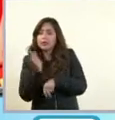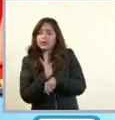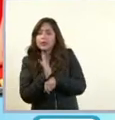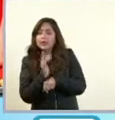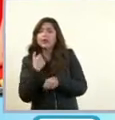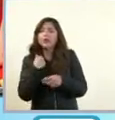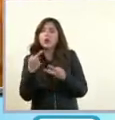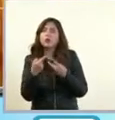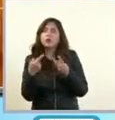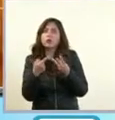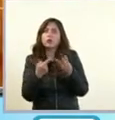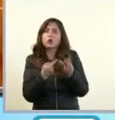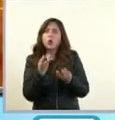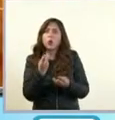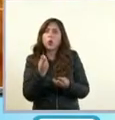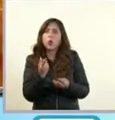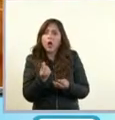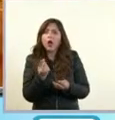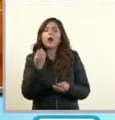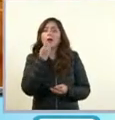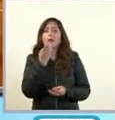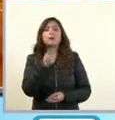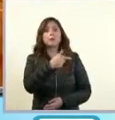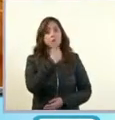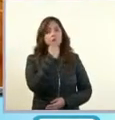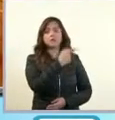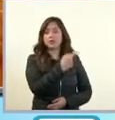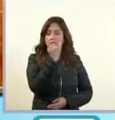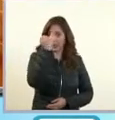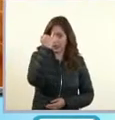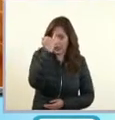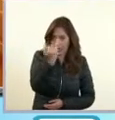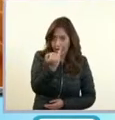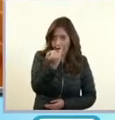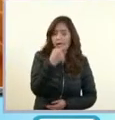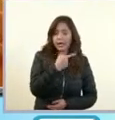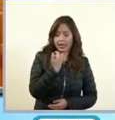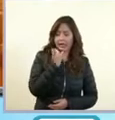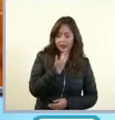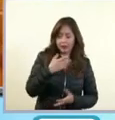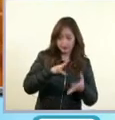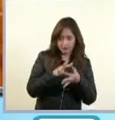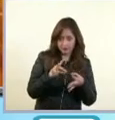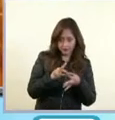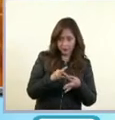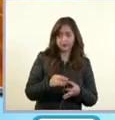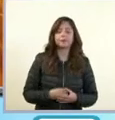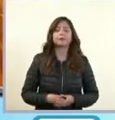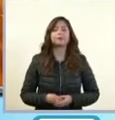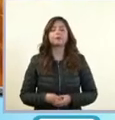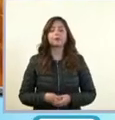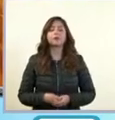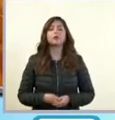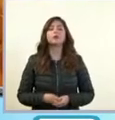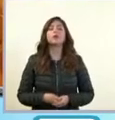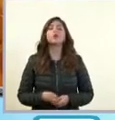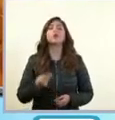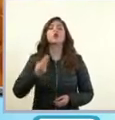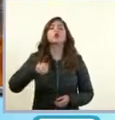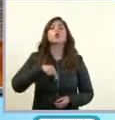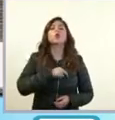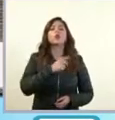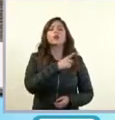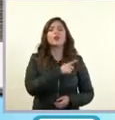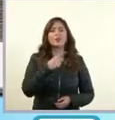cuánto ya hemos consumido, Me ¿no? encanta la idea de la pregunta. Esa pregunta es muy interesante. Fíjense ustedes, nosotros debemos de consumir en